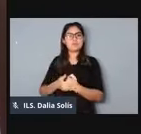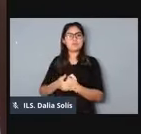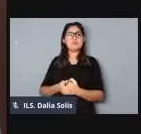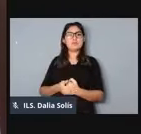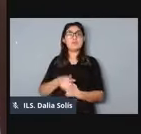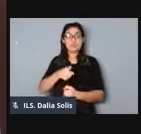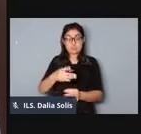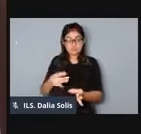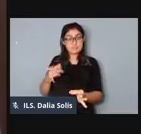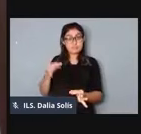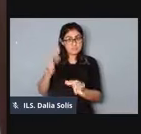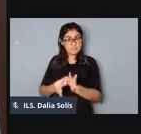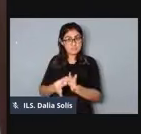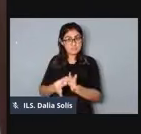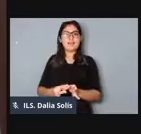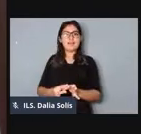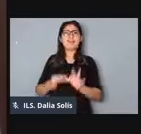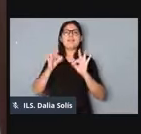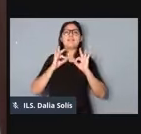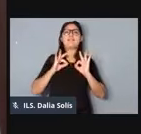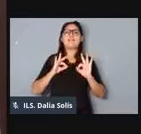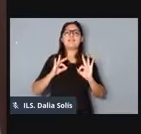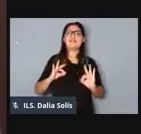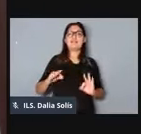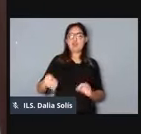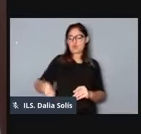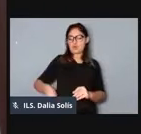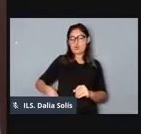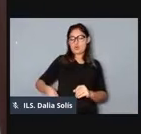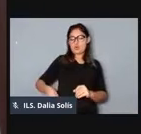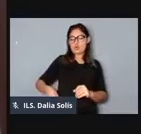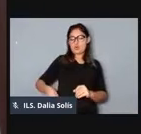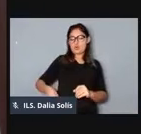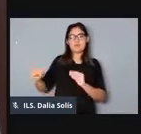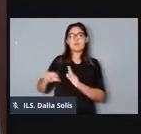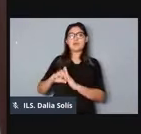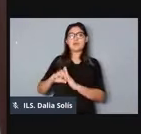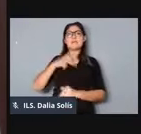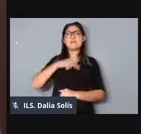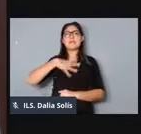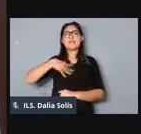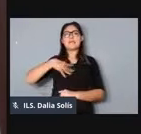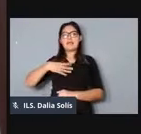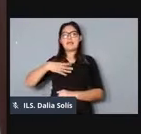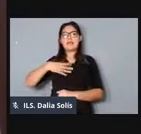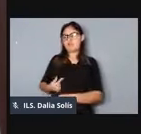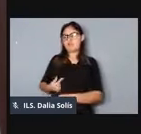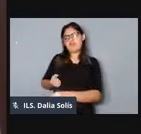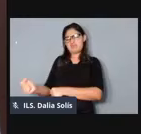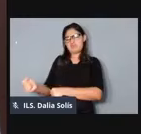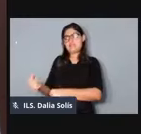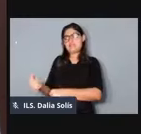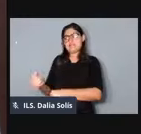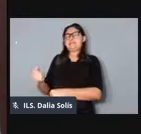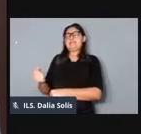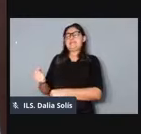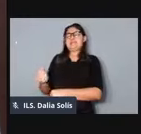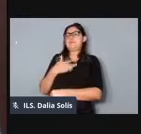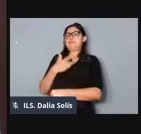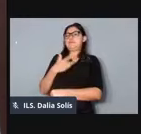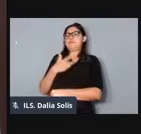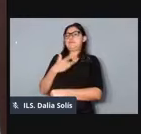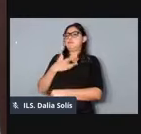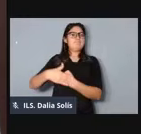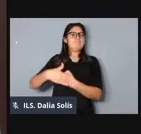está. Me comprometo, pero me comprometo a no volverlo a hacer. Ya está. ¿No? El